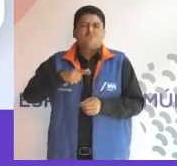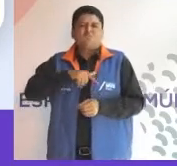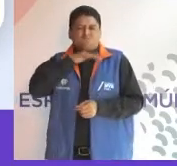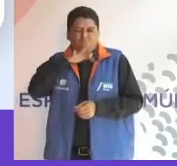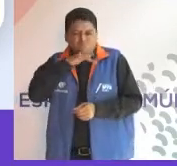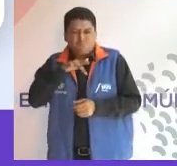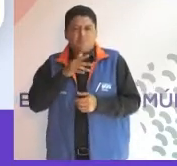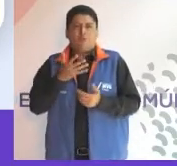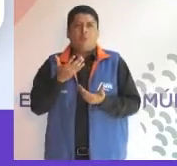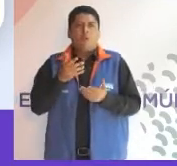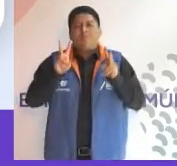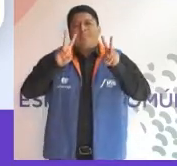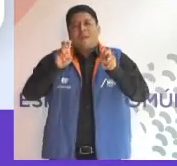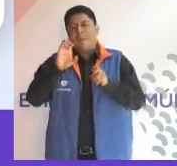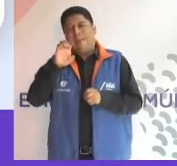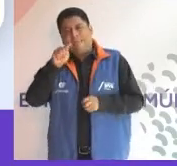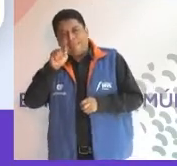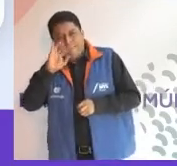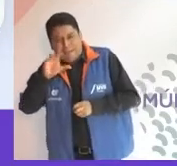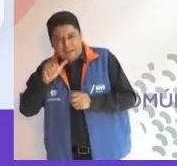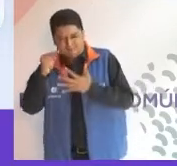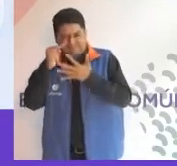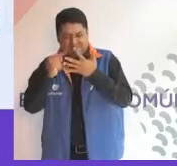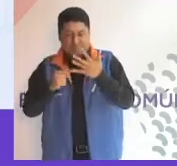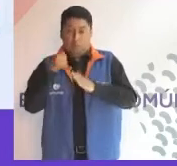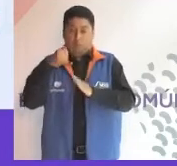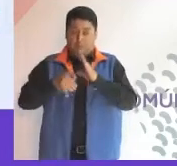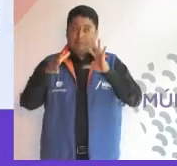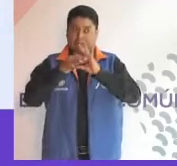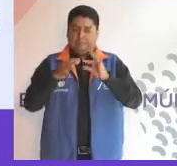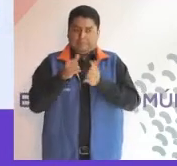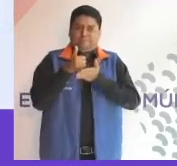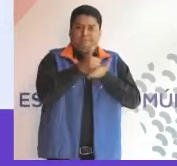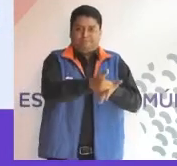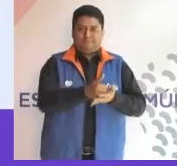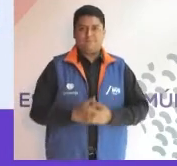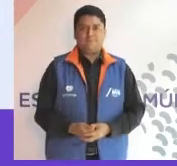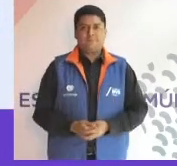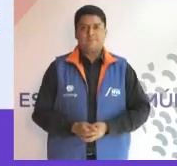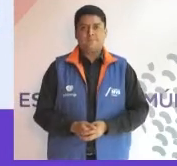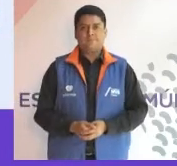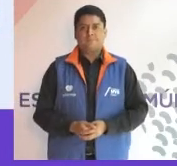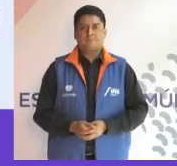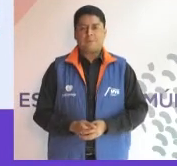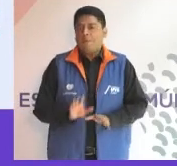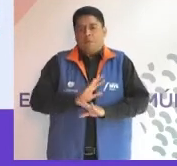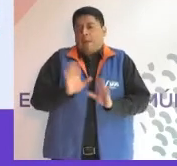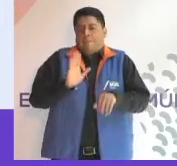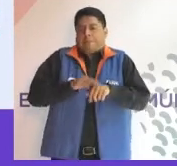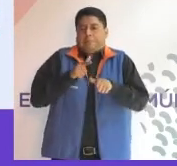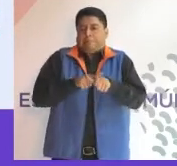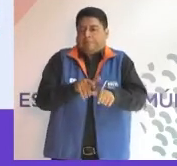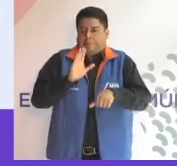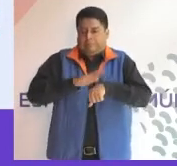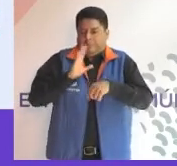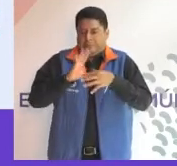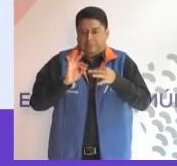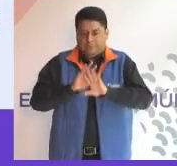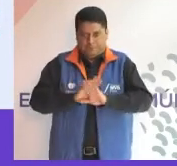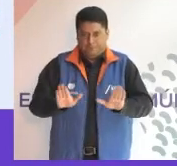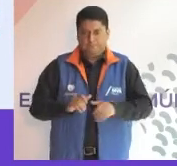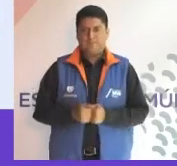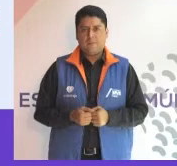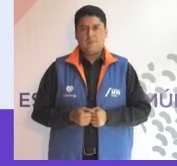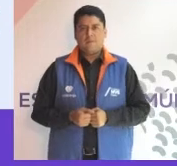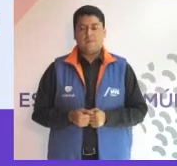Gracias. Muchísimas gracias, Mariana. Y si Sí. quieren, vamos a seguir directo con John y